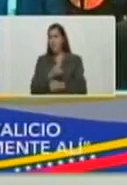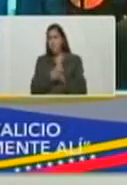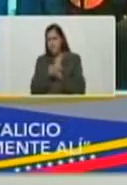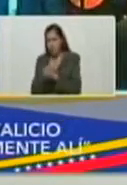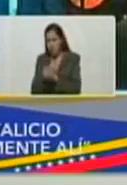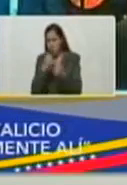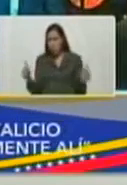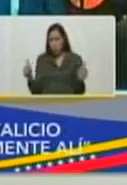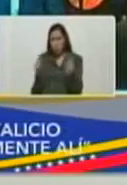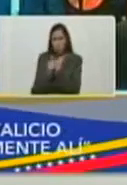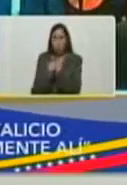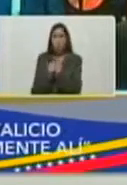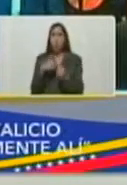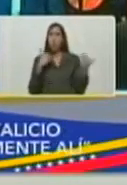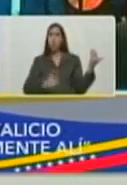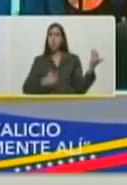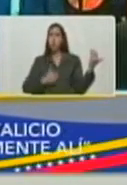con él,